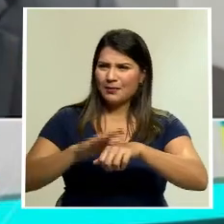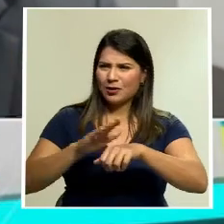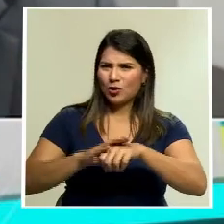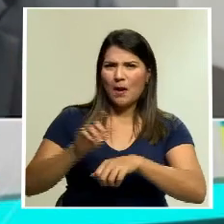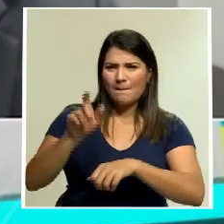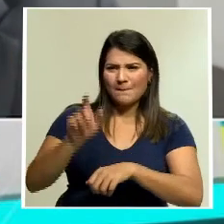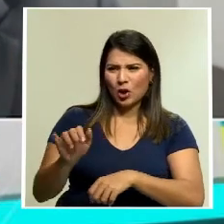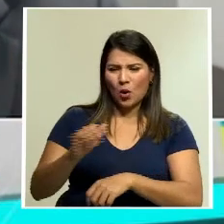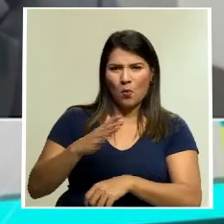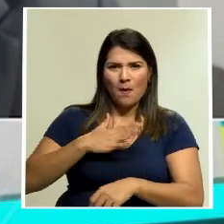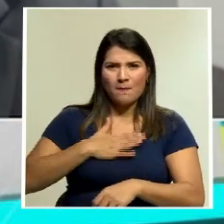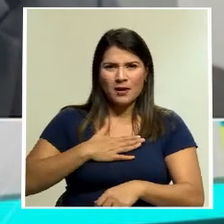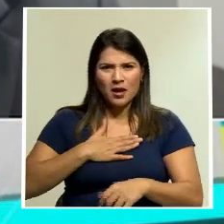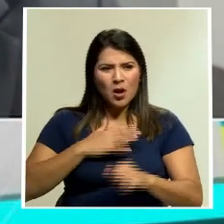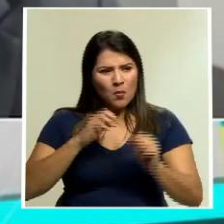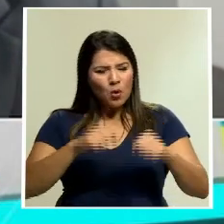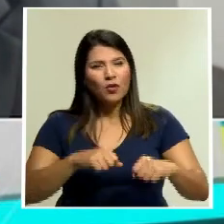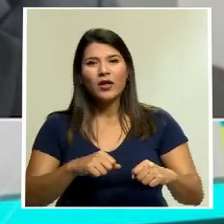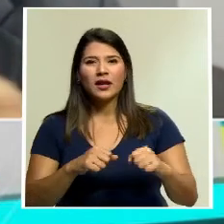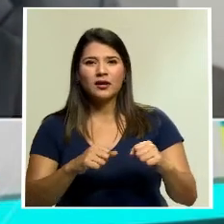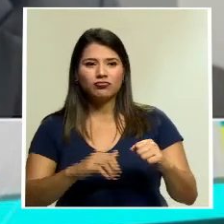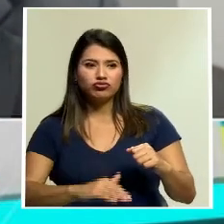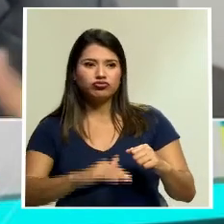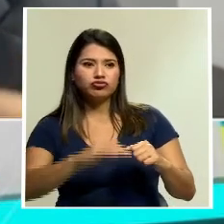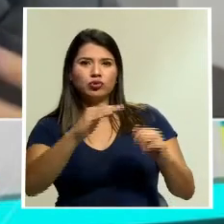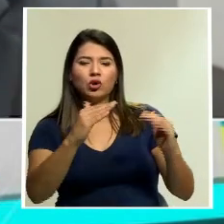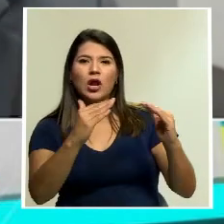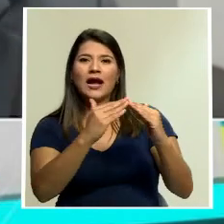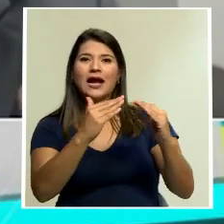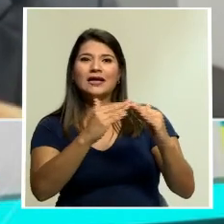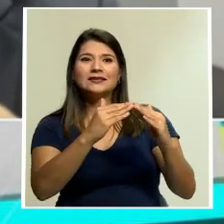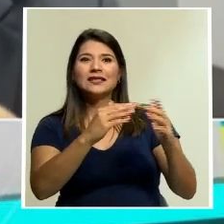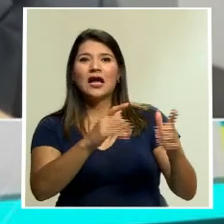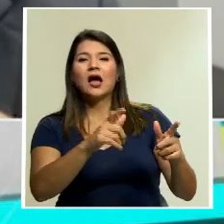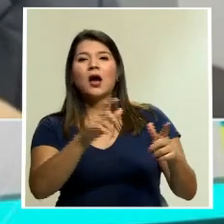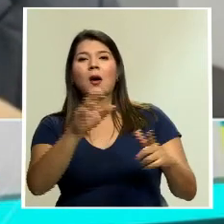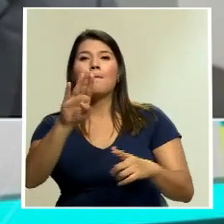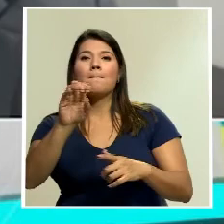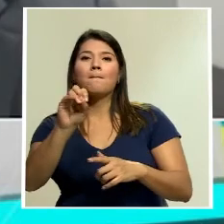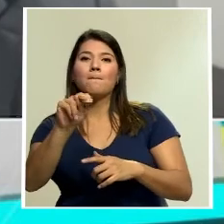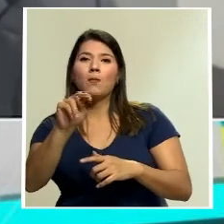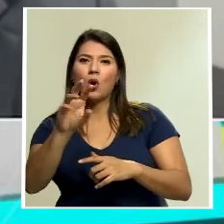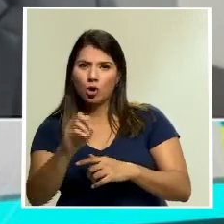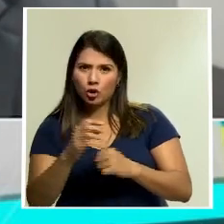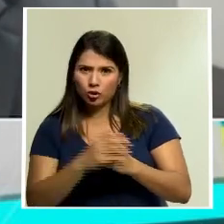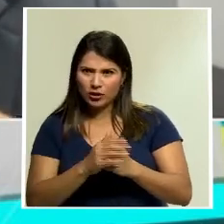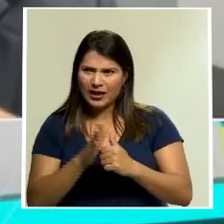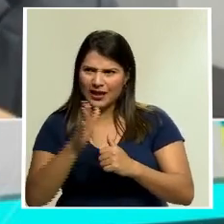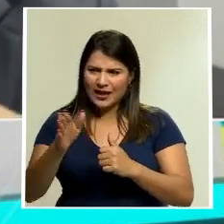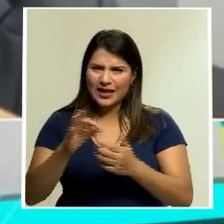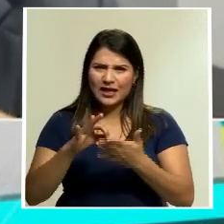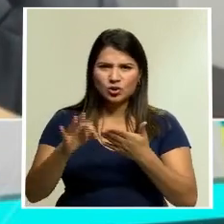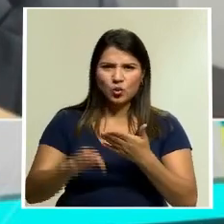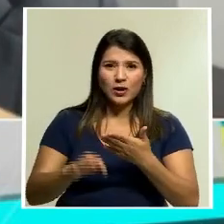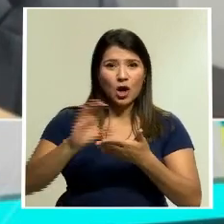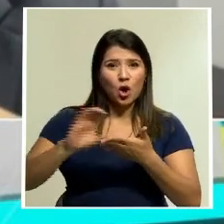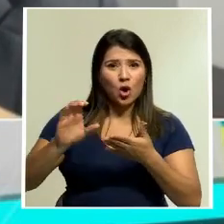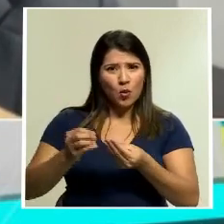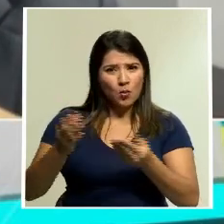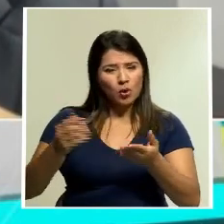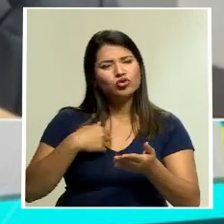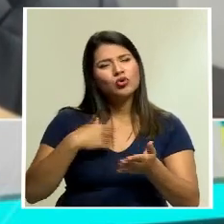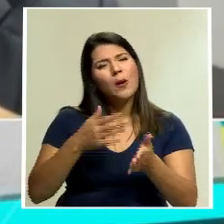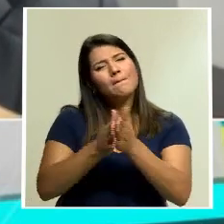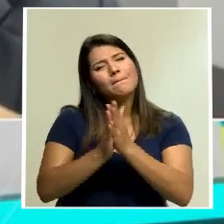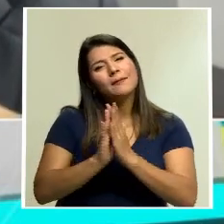mí criarme en una casa de bono de vivienda y ir a la escuela pública y al colegio público. Les pido su apoyo, les pido